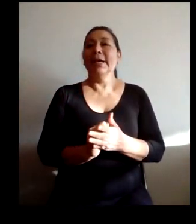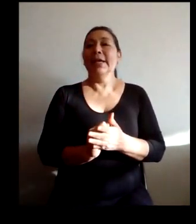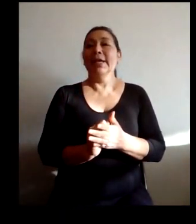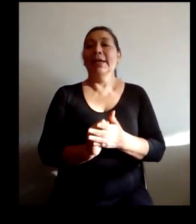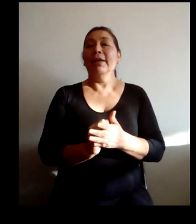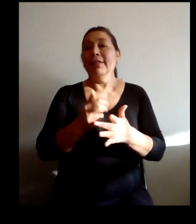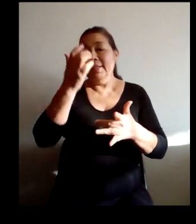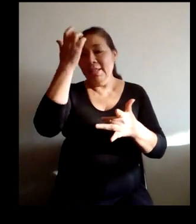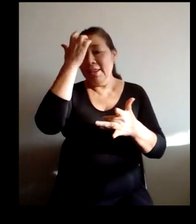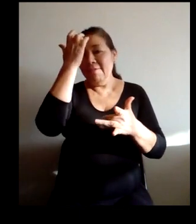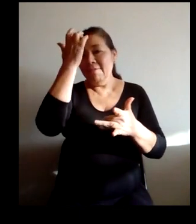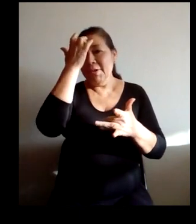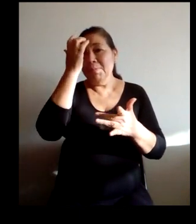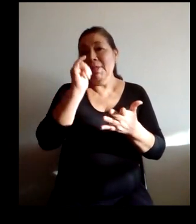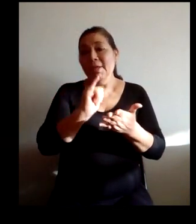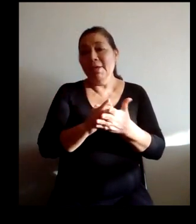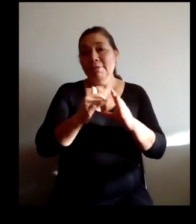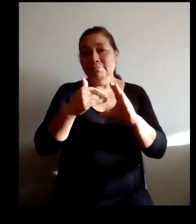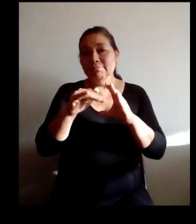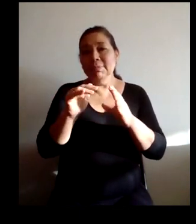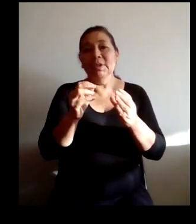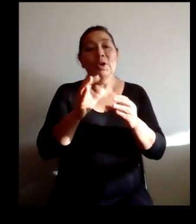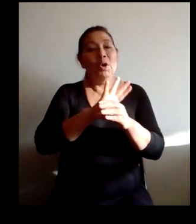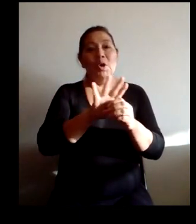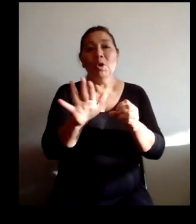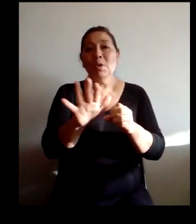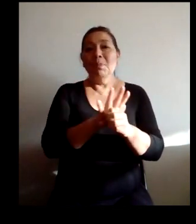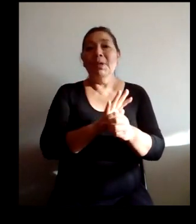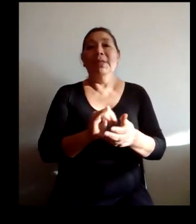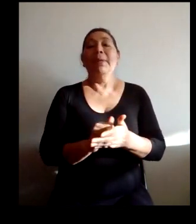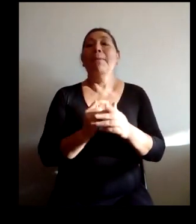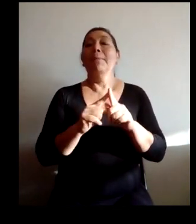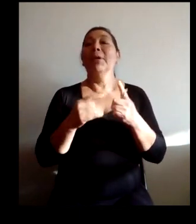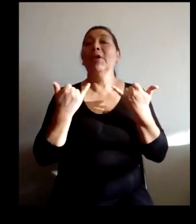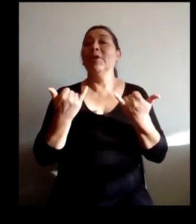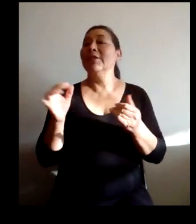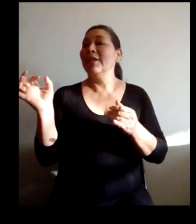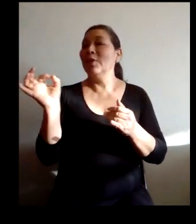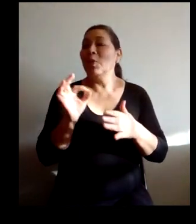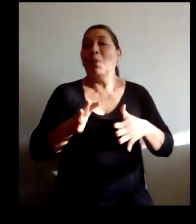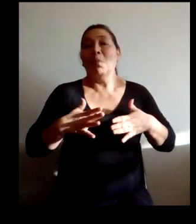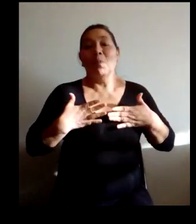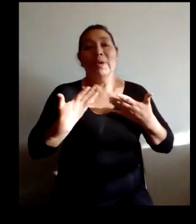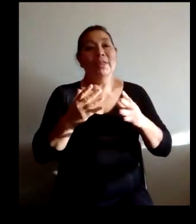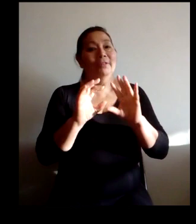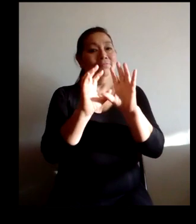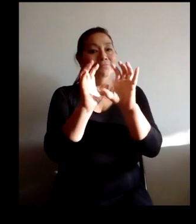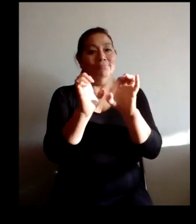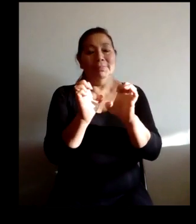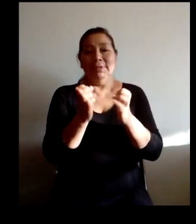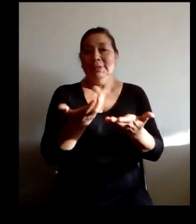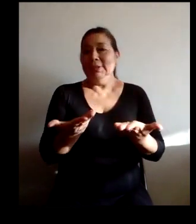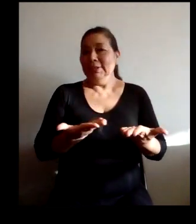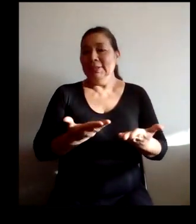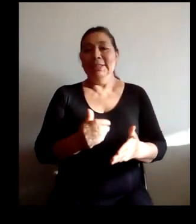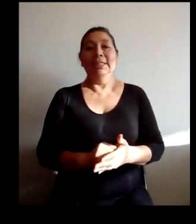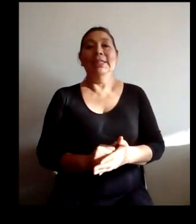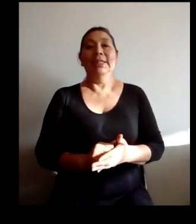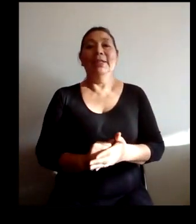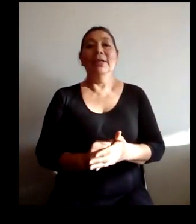se acredite debidamente la enfermedad. No se ha enviado los exámenes complementarios, ¿no? Pero en ningún momento puede cuestionar, en este caso,